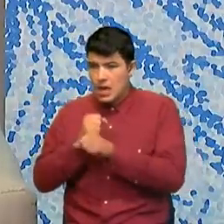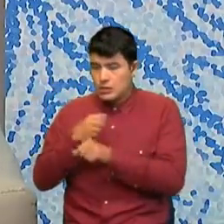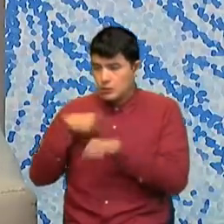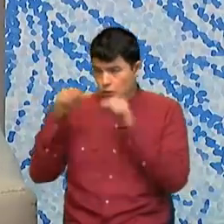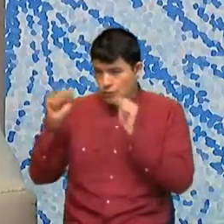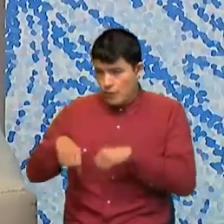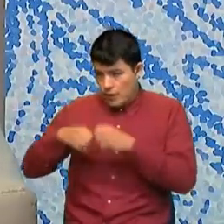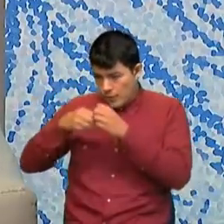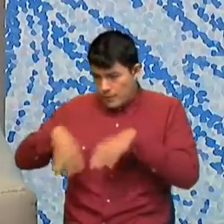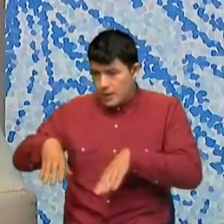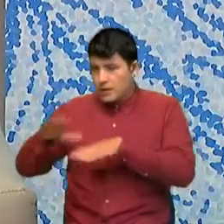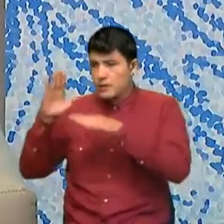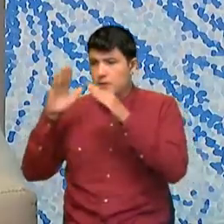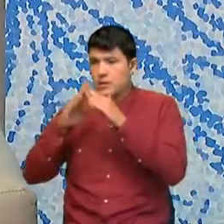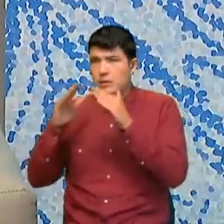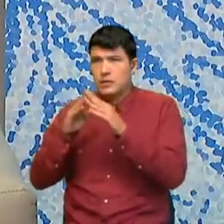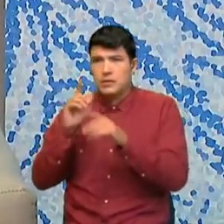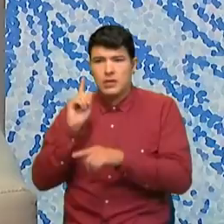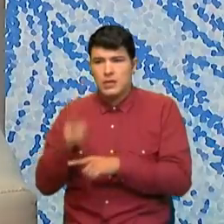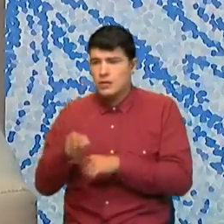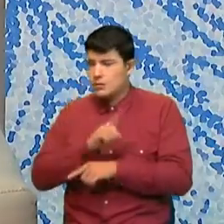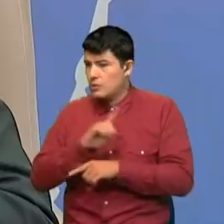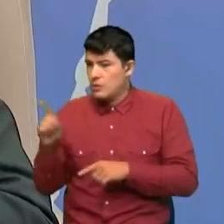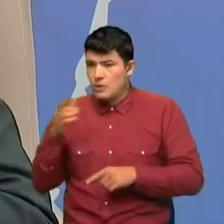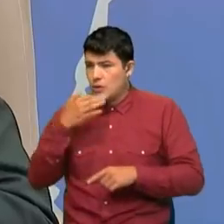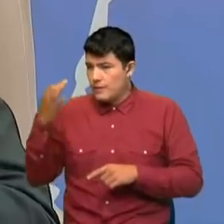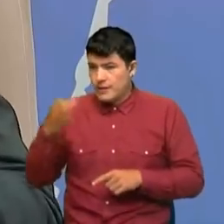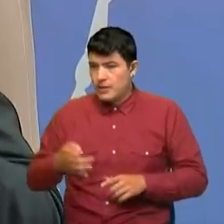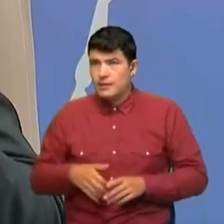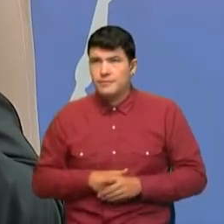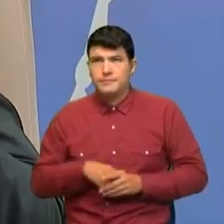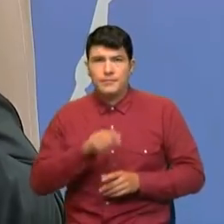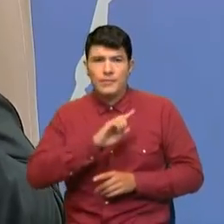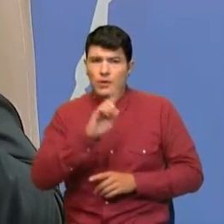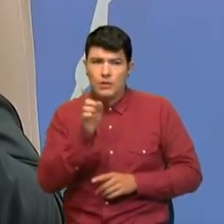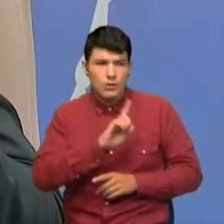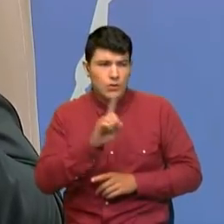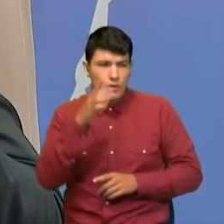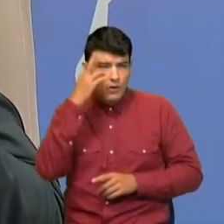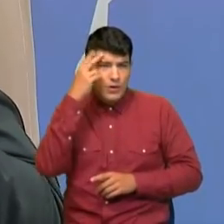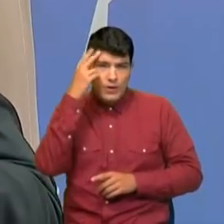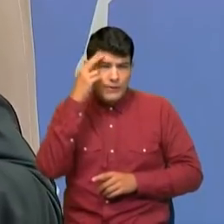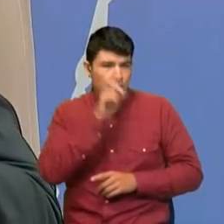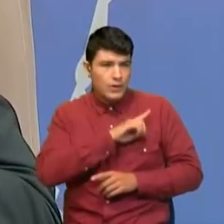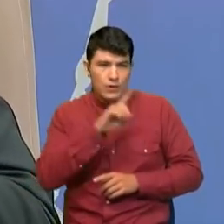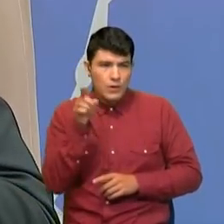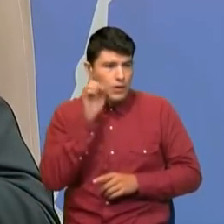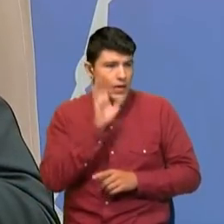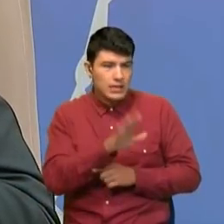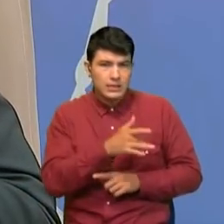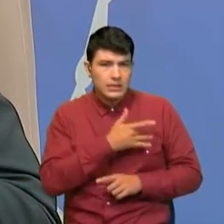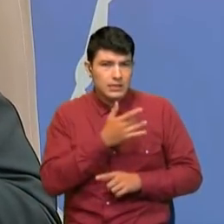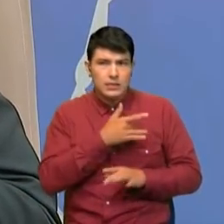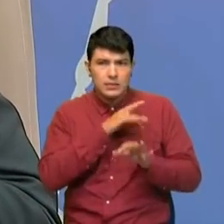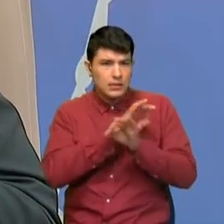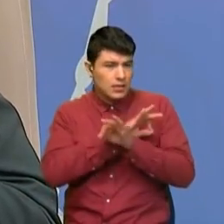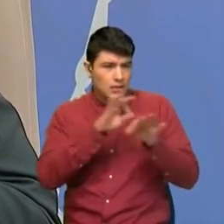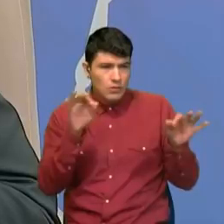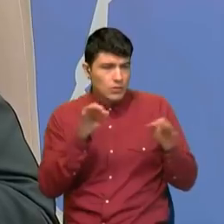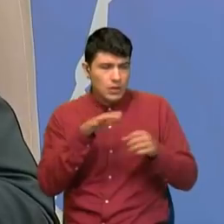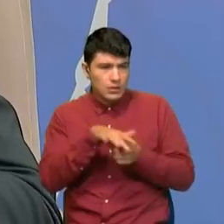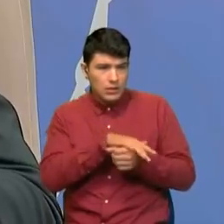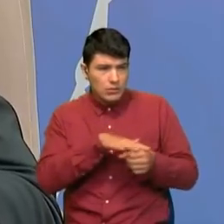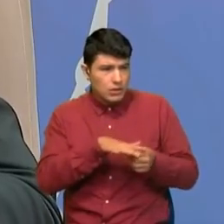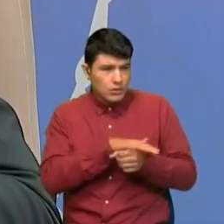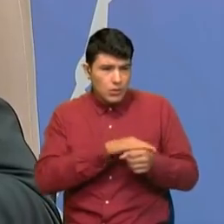casa, eso no es cierto. No, obviamente no hay, en ese sentido no habría ninguna